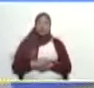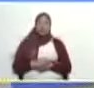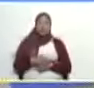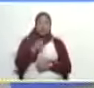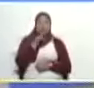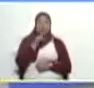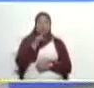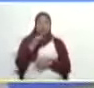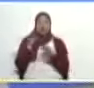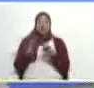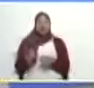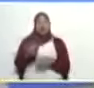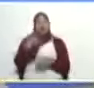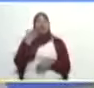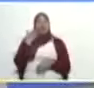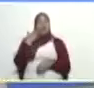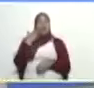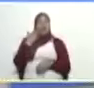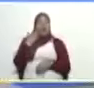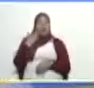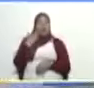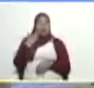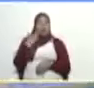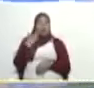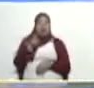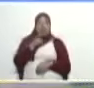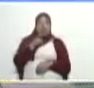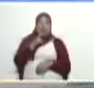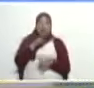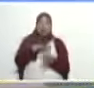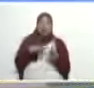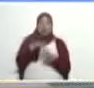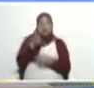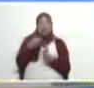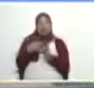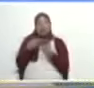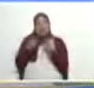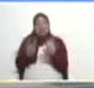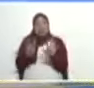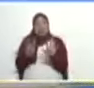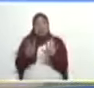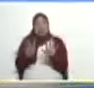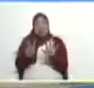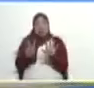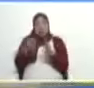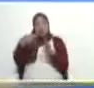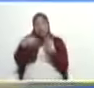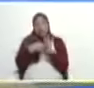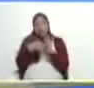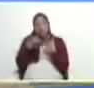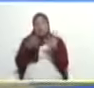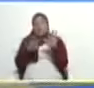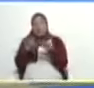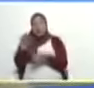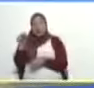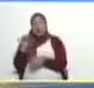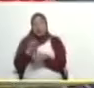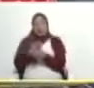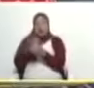difíciles, dije como mi madre, en los momentos más duros, 2017, Noelí, 2020, tremenda